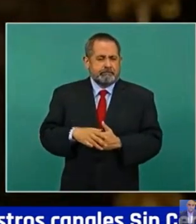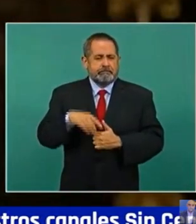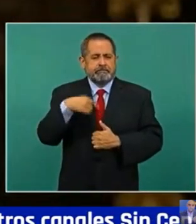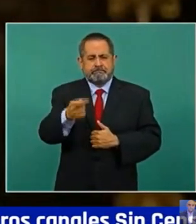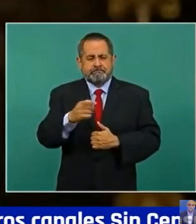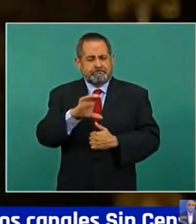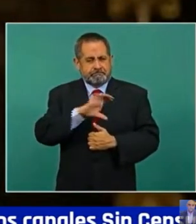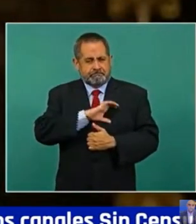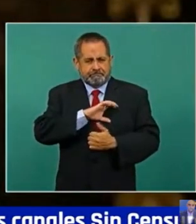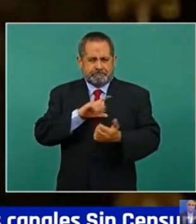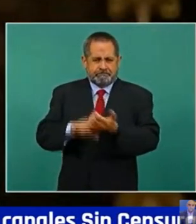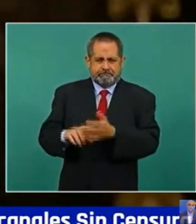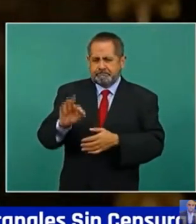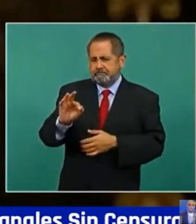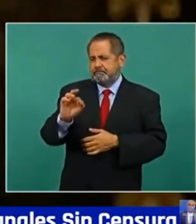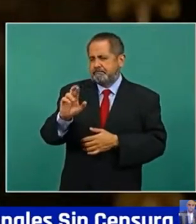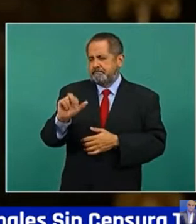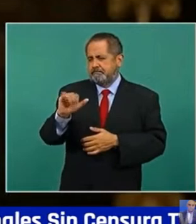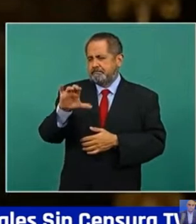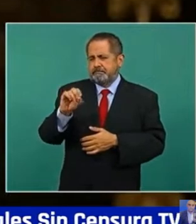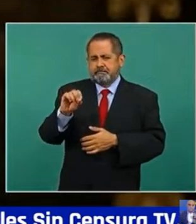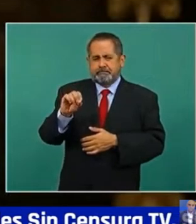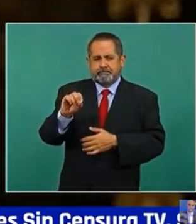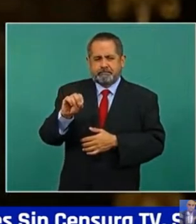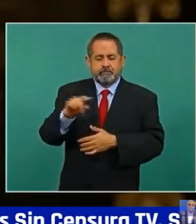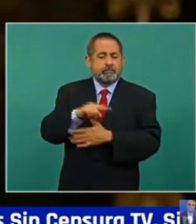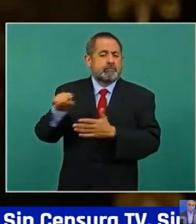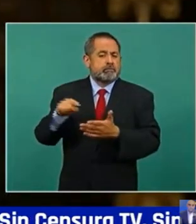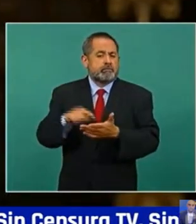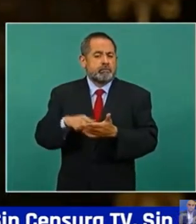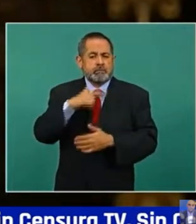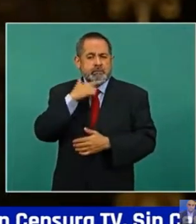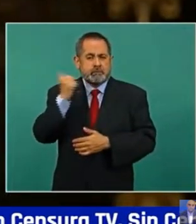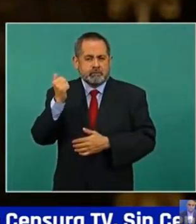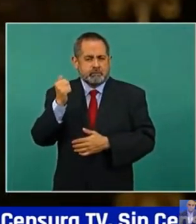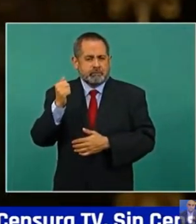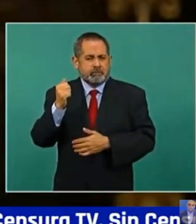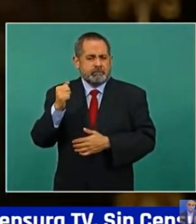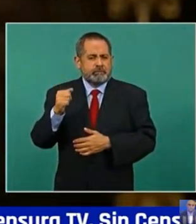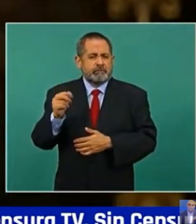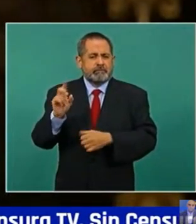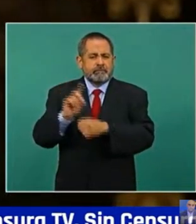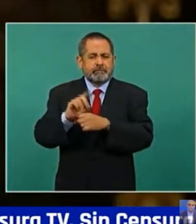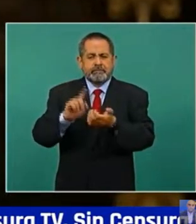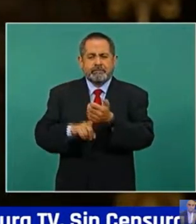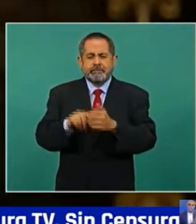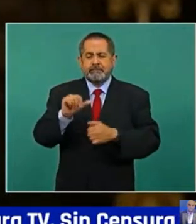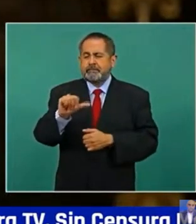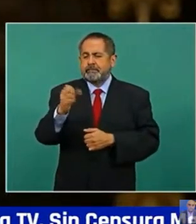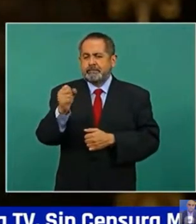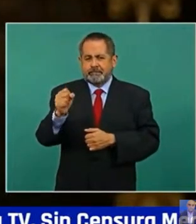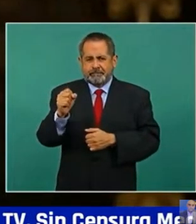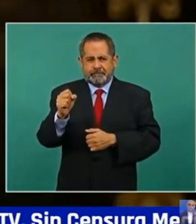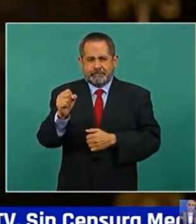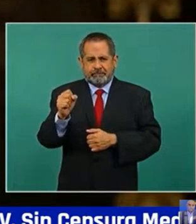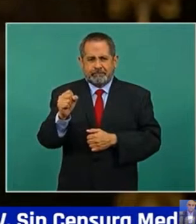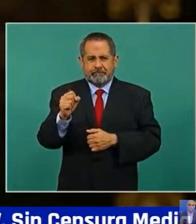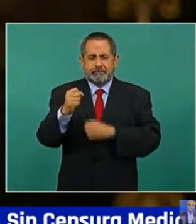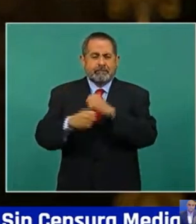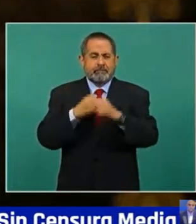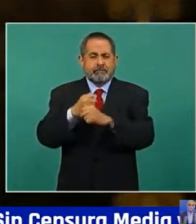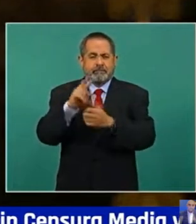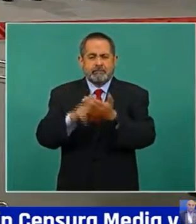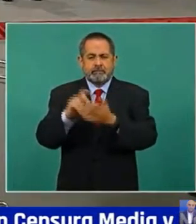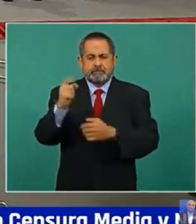Fraternalmente, Francisco. Roma, San Juan de Letrán, 16 de septiembre de